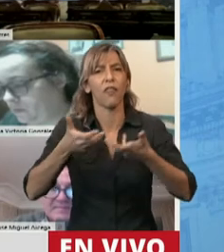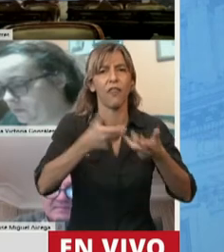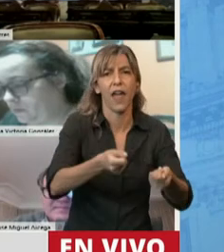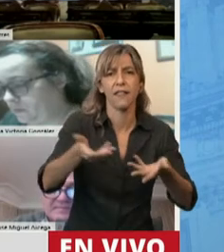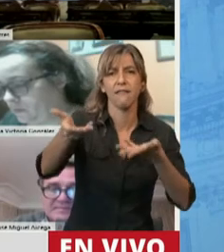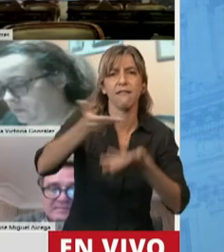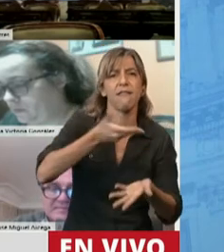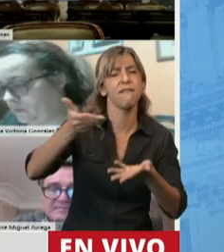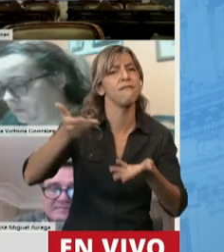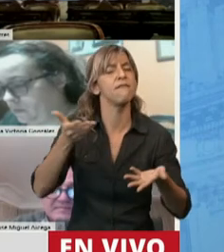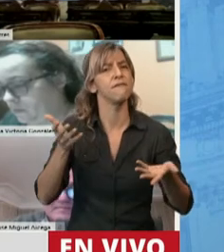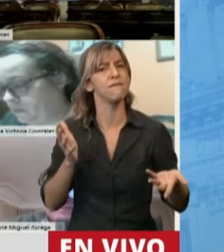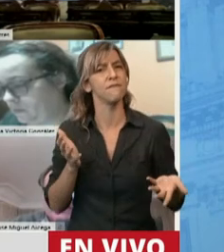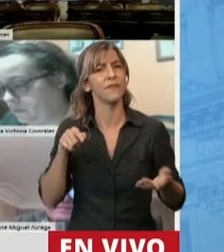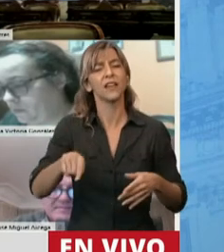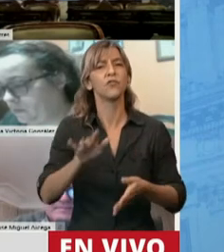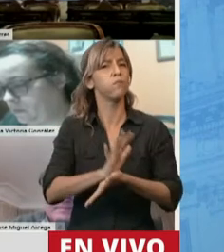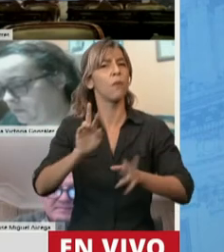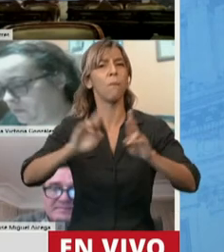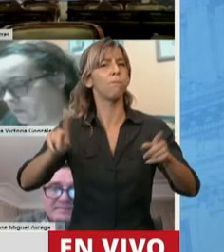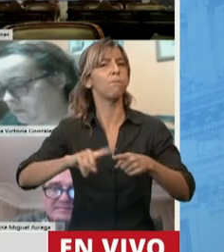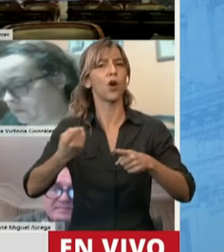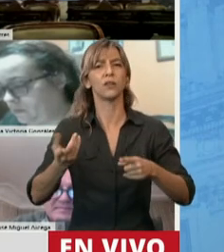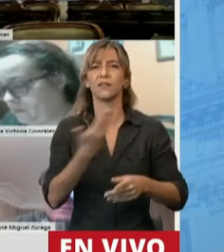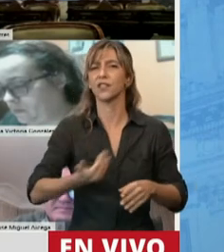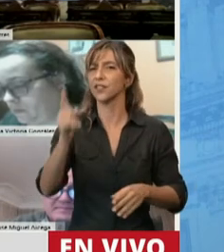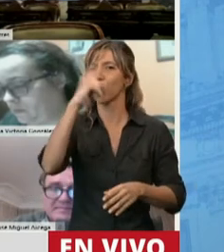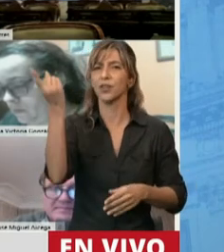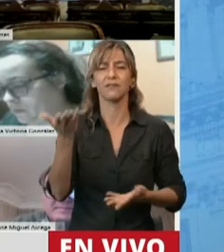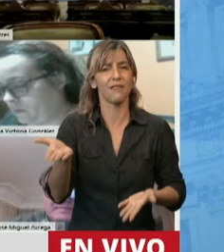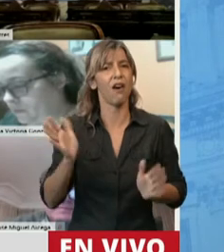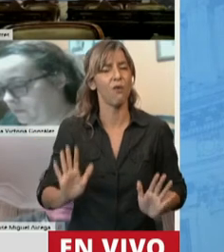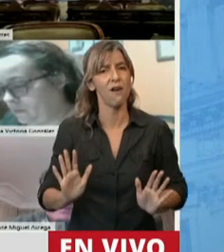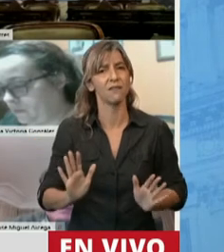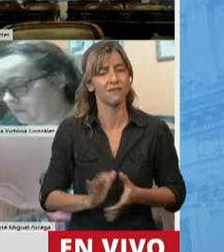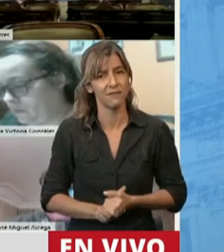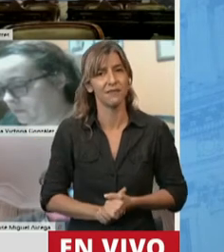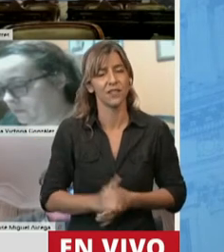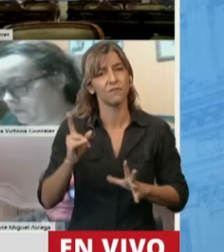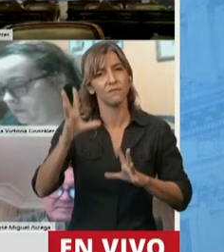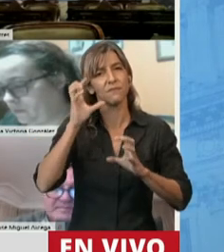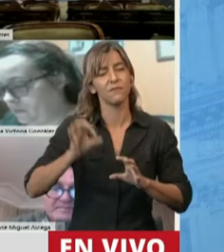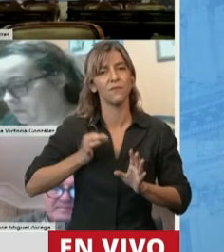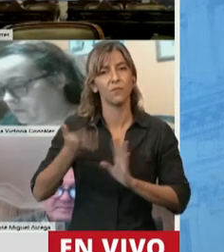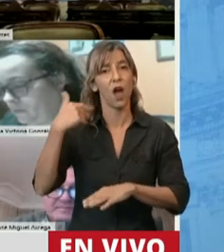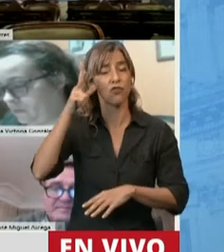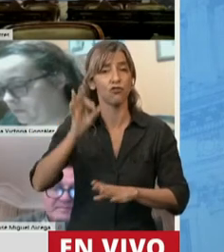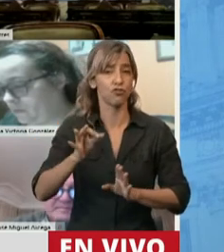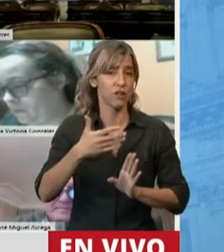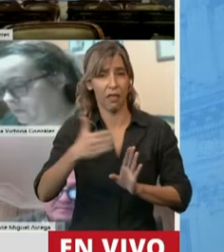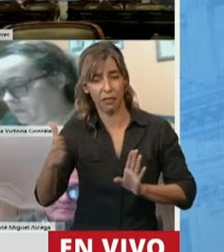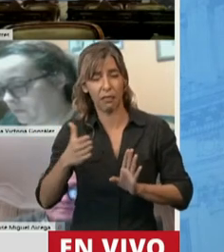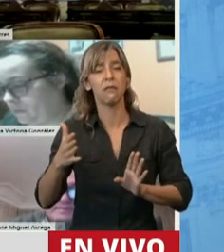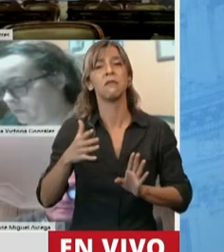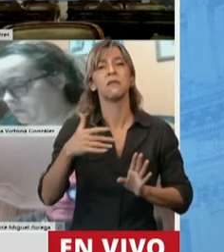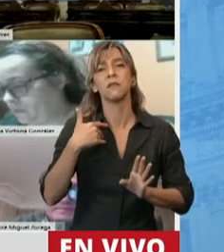Estado. Yo no puedo dejar de recordar hoy que a fines de los años 80, un médico argentino, siendo un joven